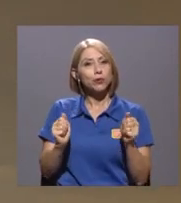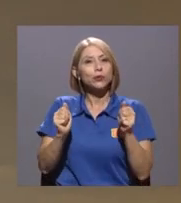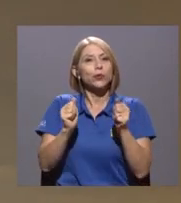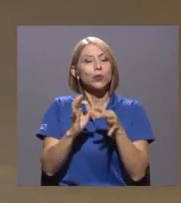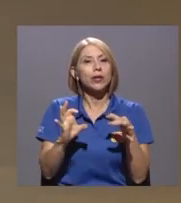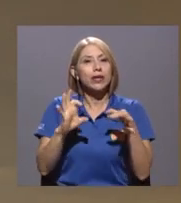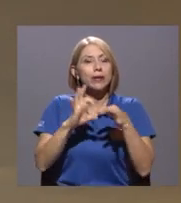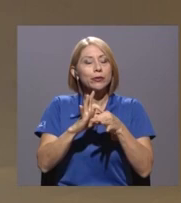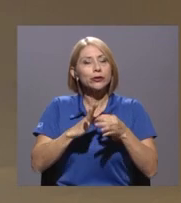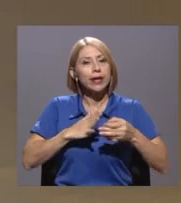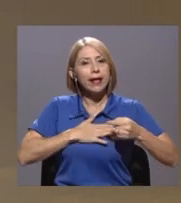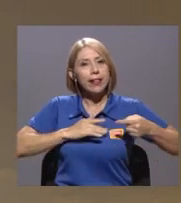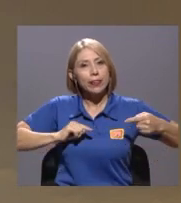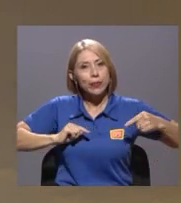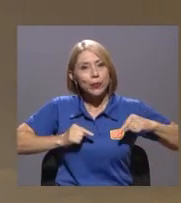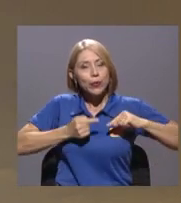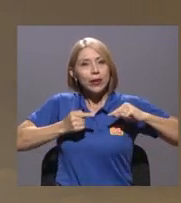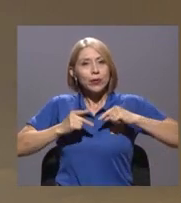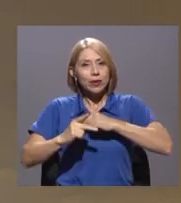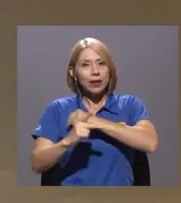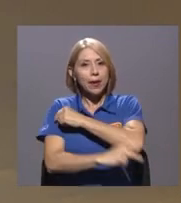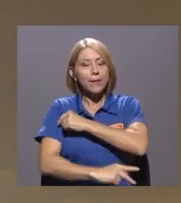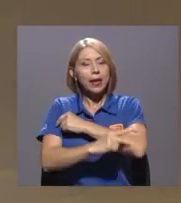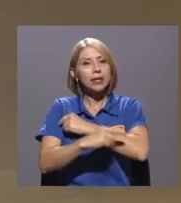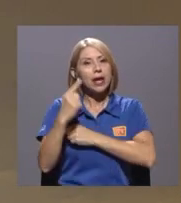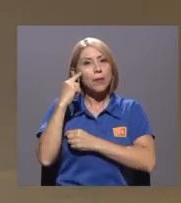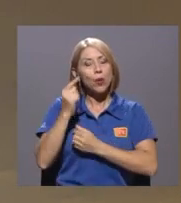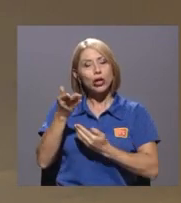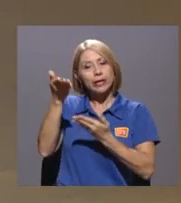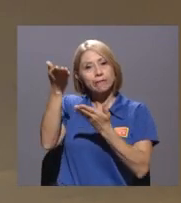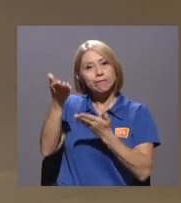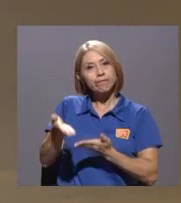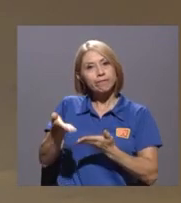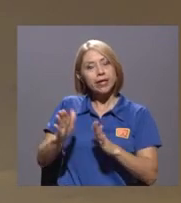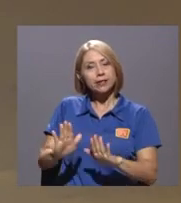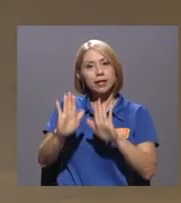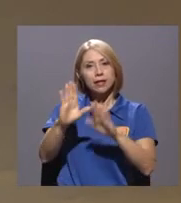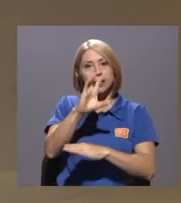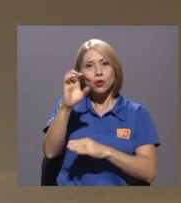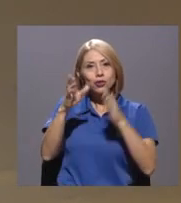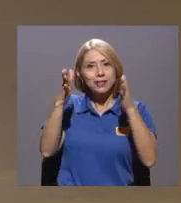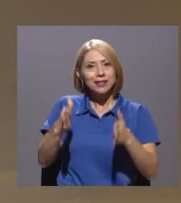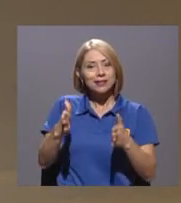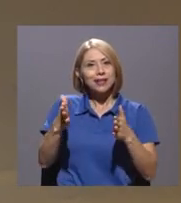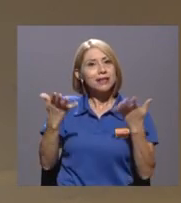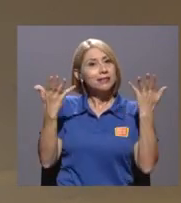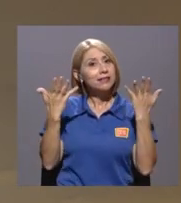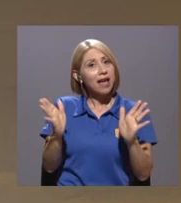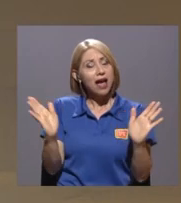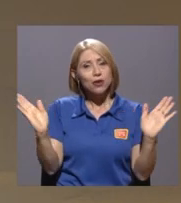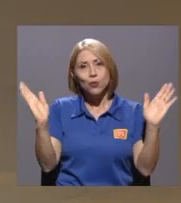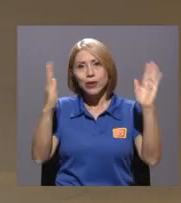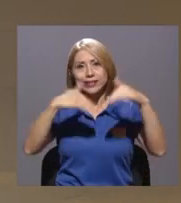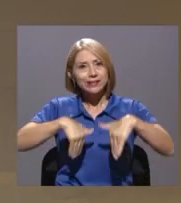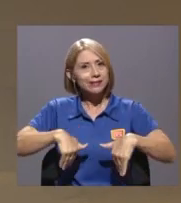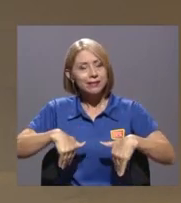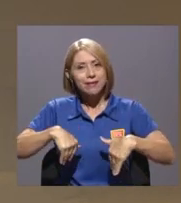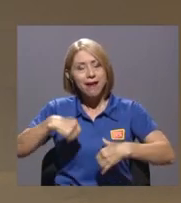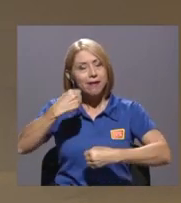la patria porque ese gran costarricense ya no está aportando a